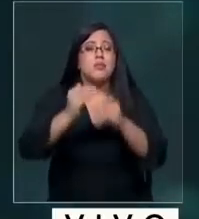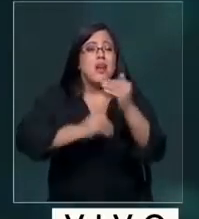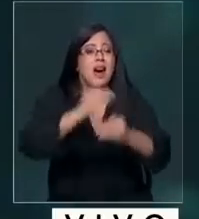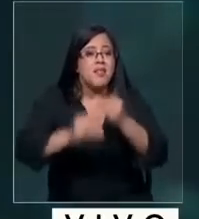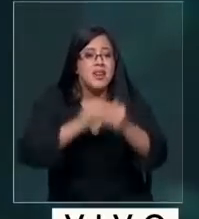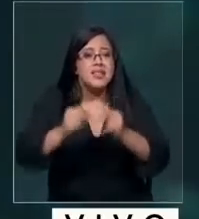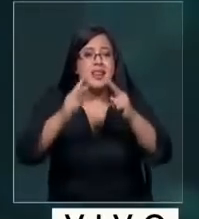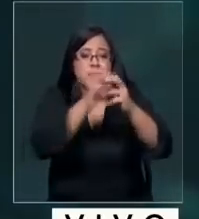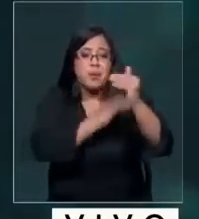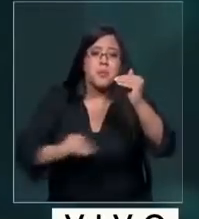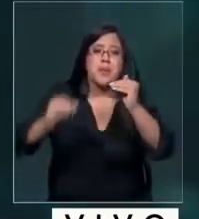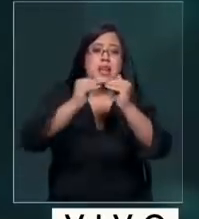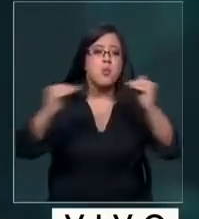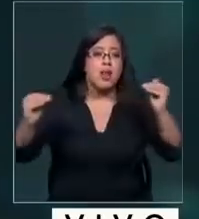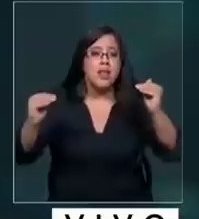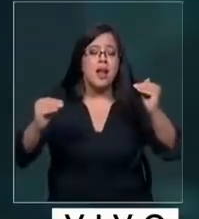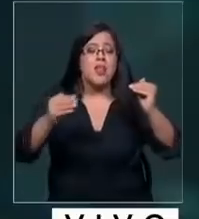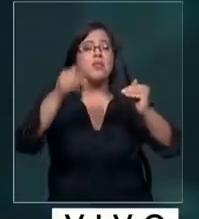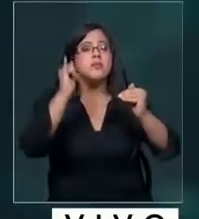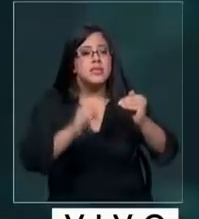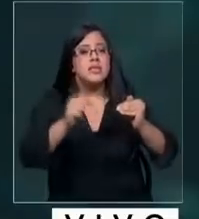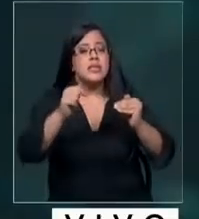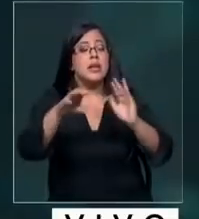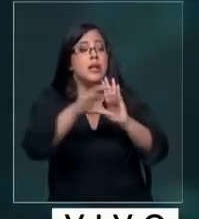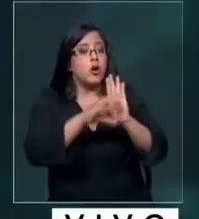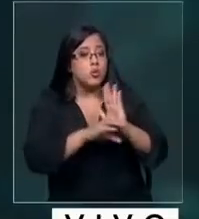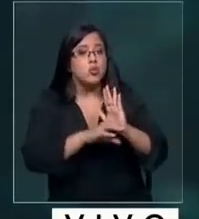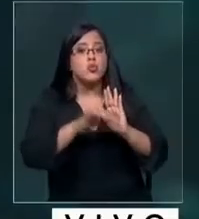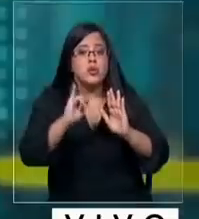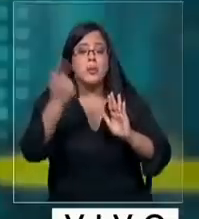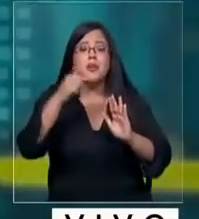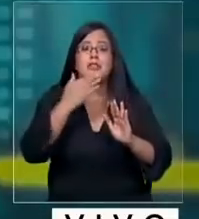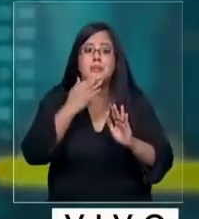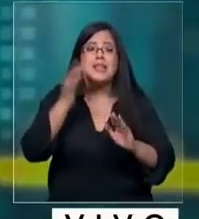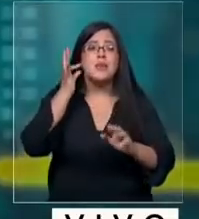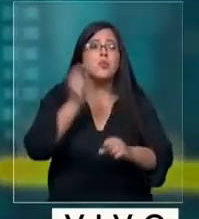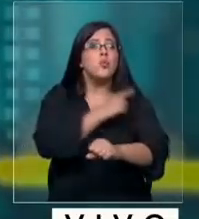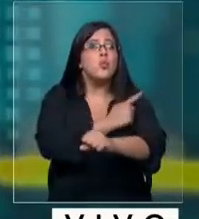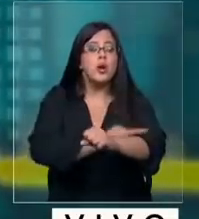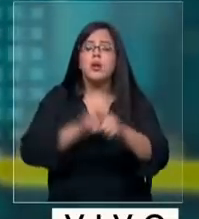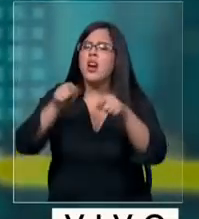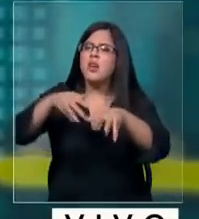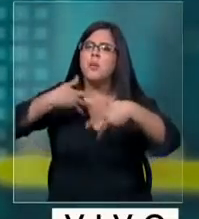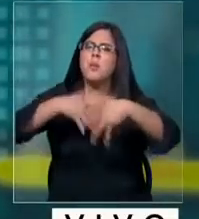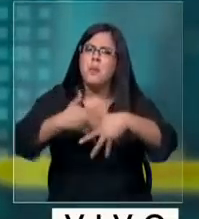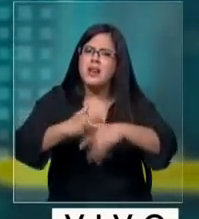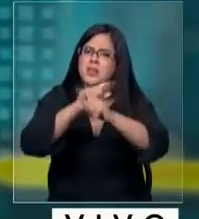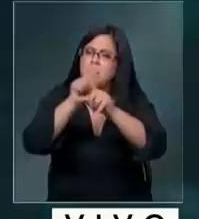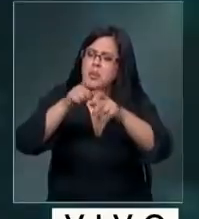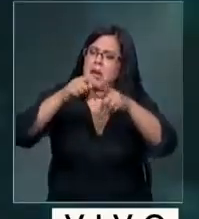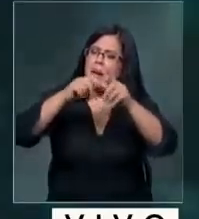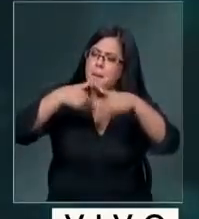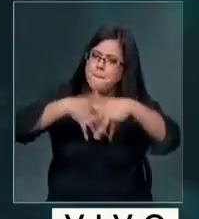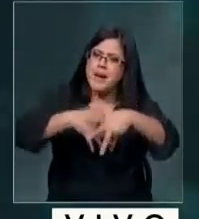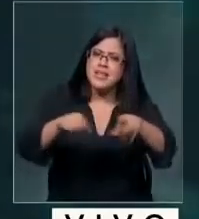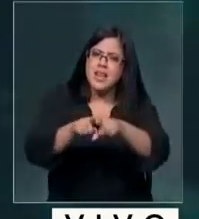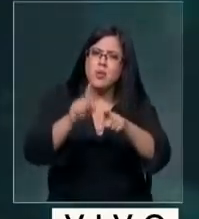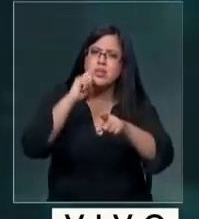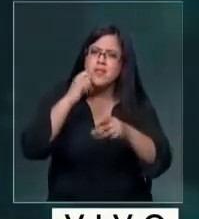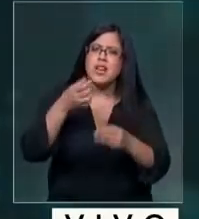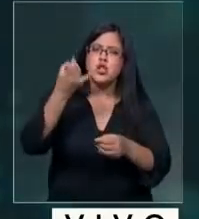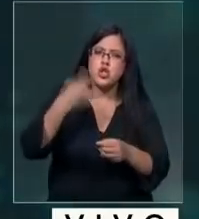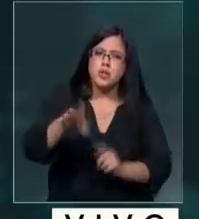paritaria sino también avanzar hacia una constitución feminista esta es una marcha sólo de mujeres bueno está una discusión interesante